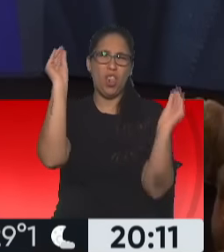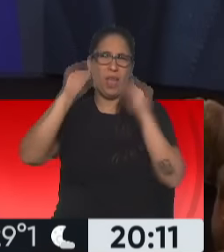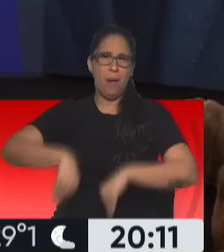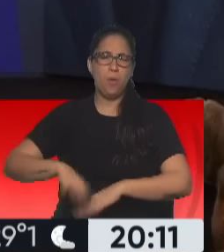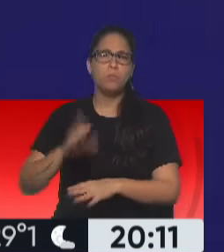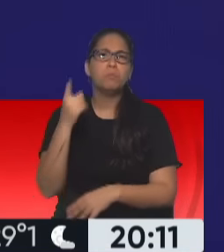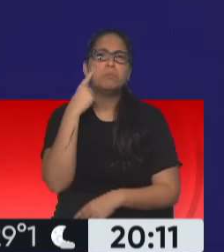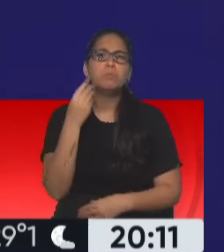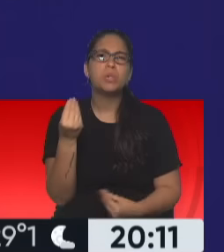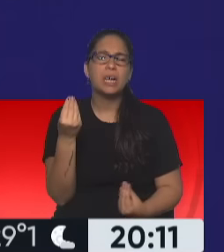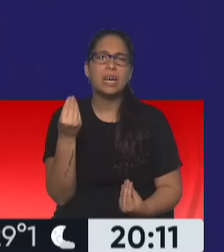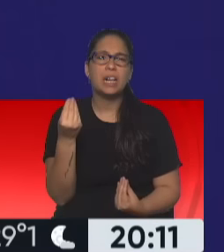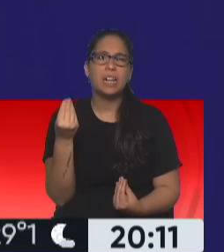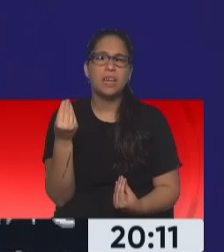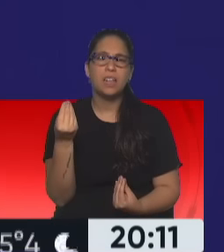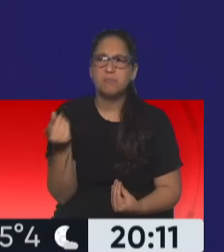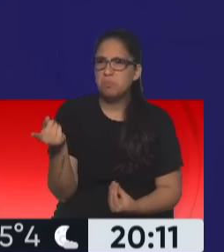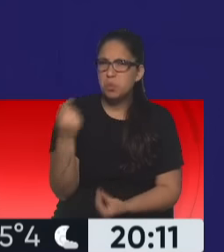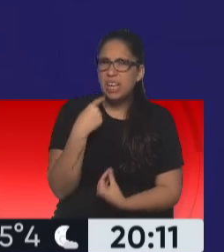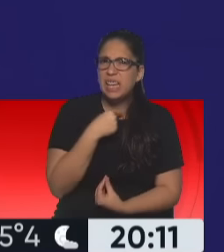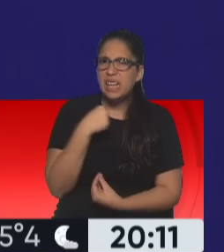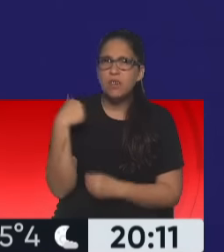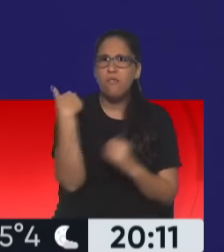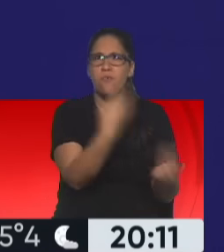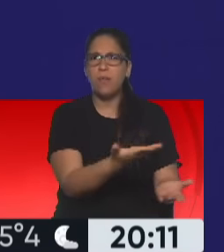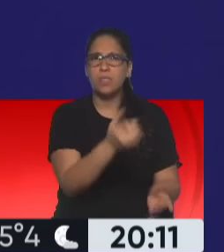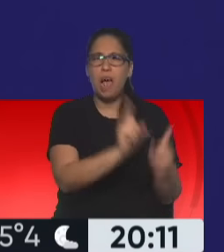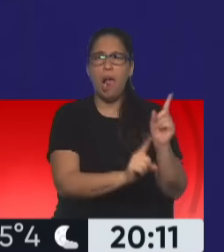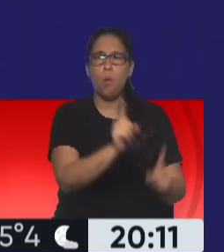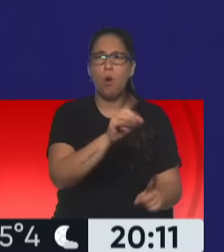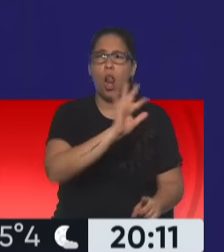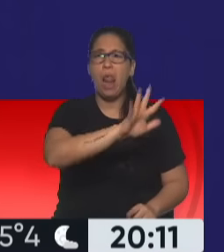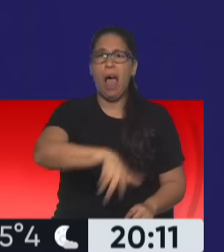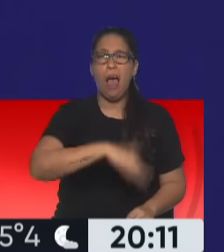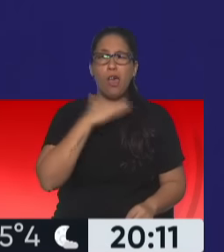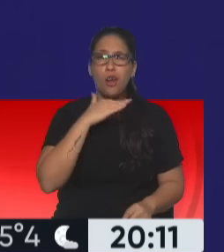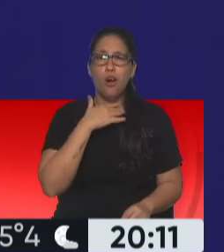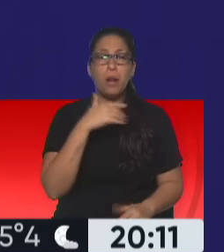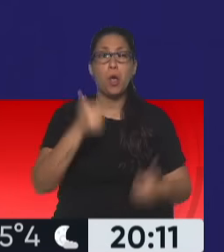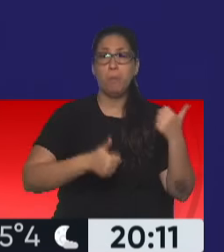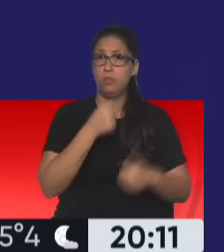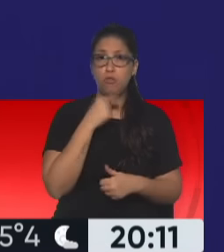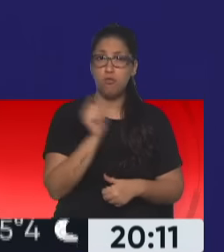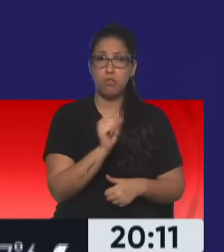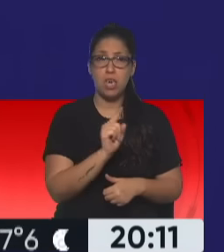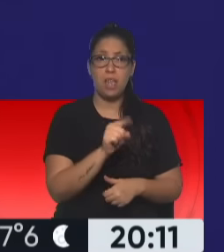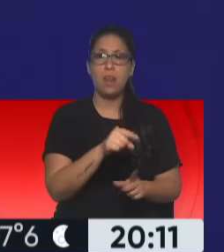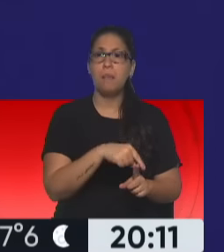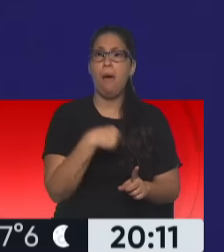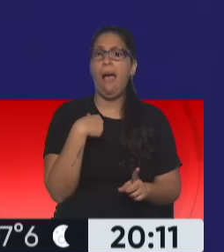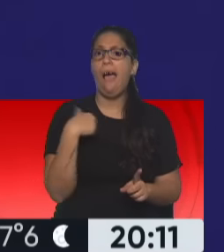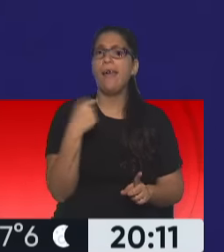vos me estás diciendo que querés favorecer a un conjunto de delincuentes que no quieren competir para